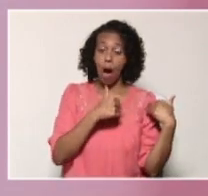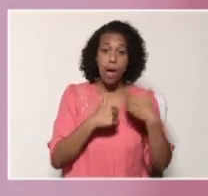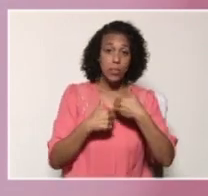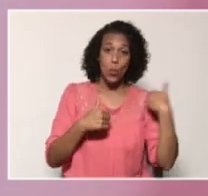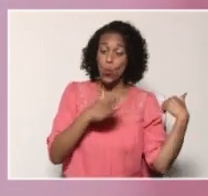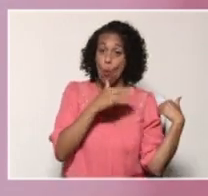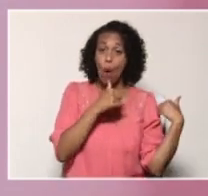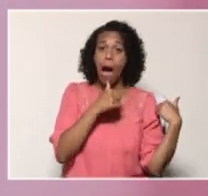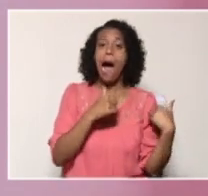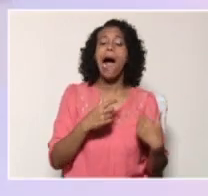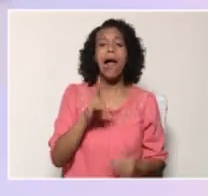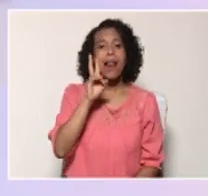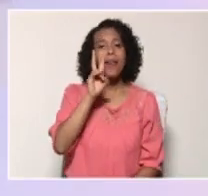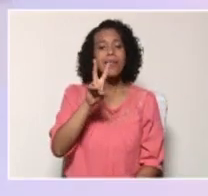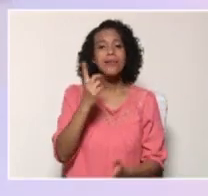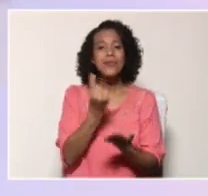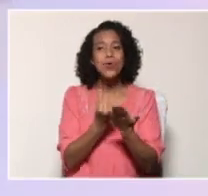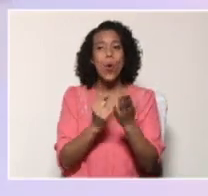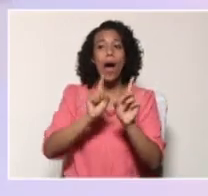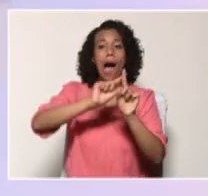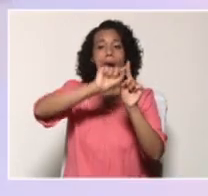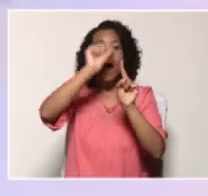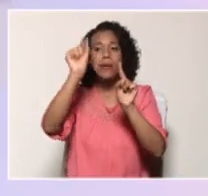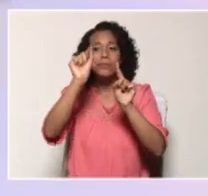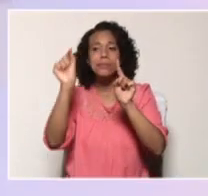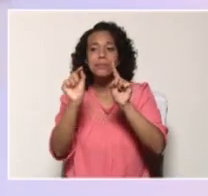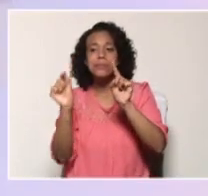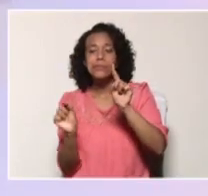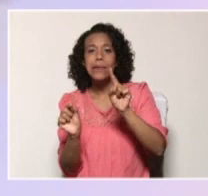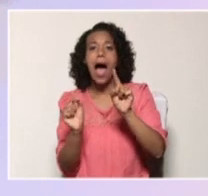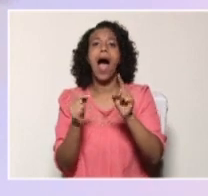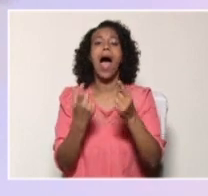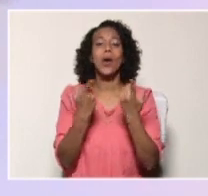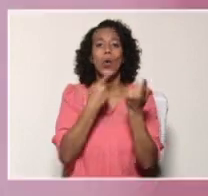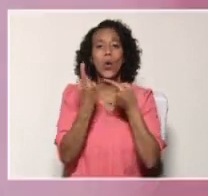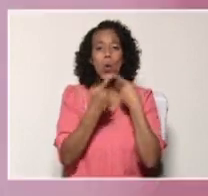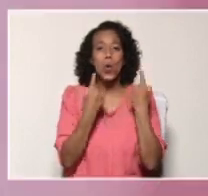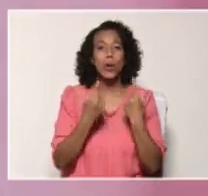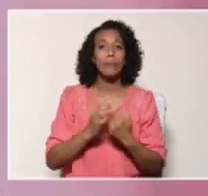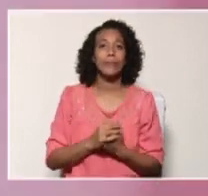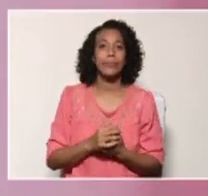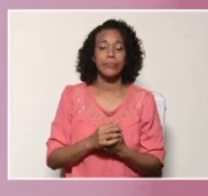complete, permítale entonces a nuestro niño que la coloree. Recuerde que